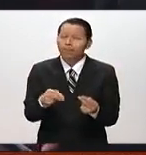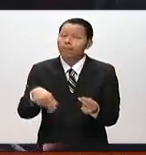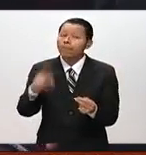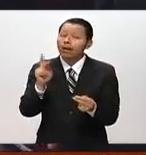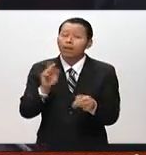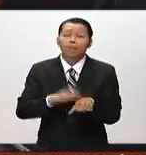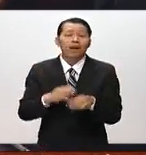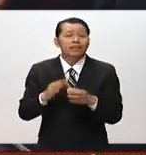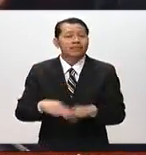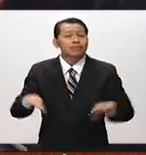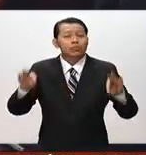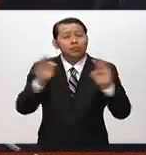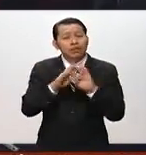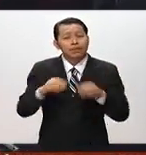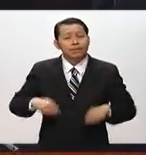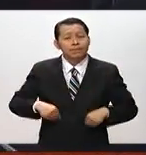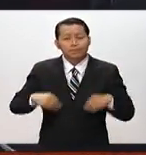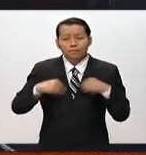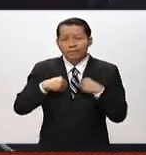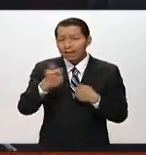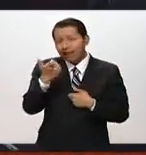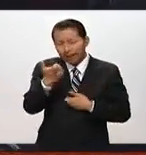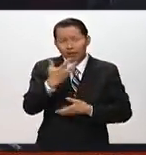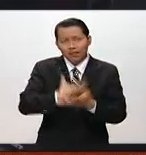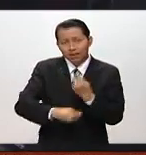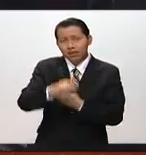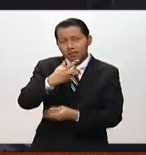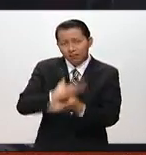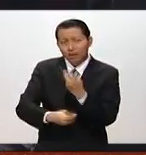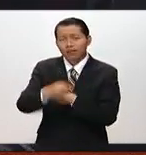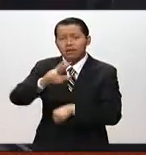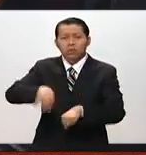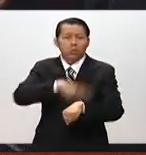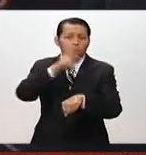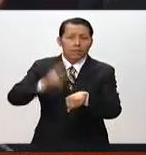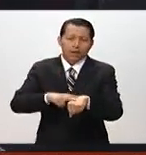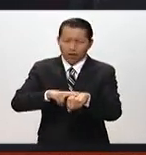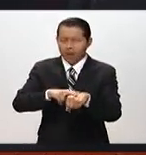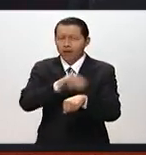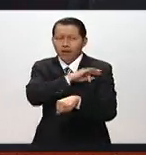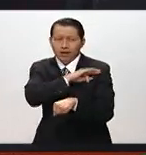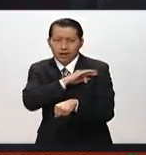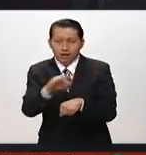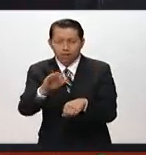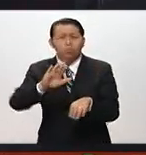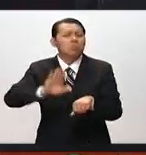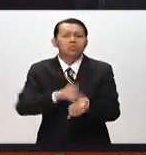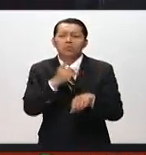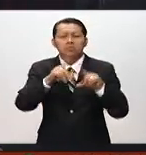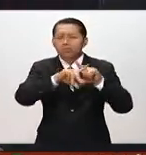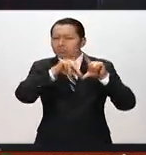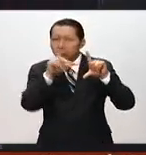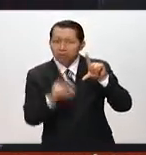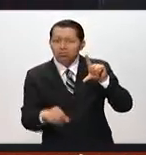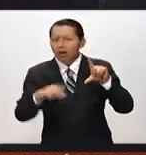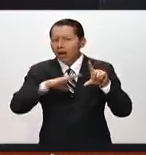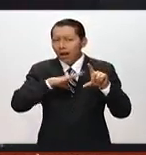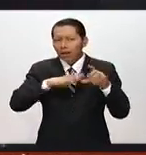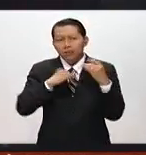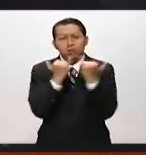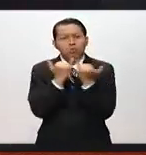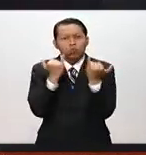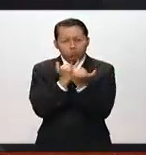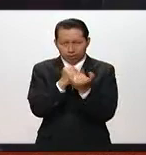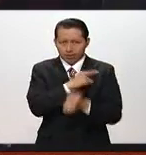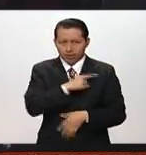se restablezca la vida económica normal, natural, que se da en todo el país y que se tiene que dar